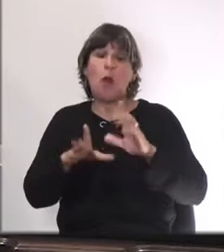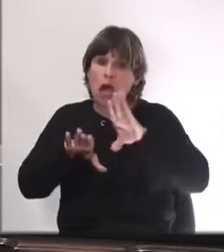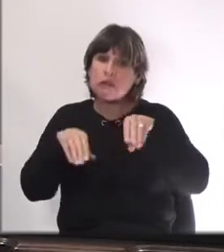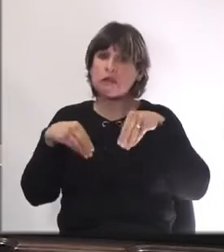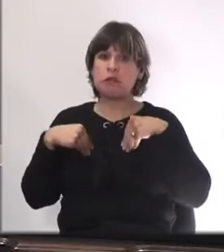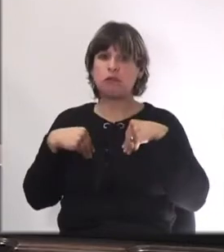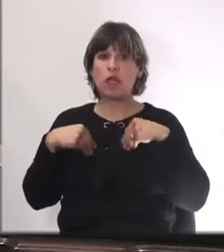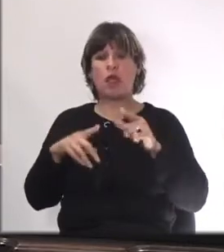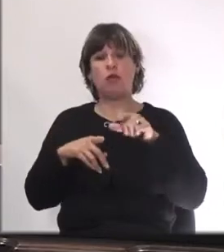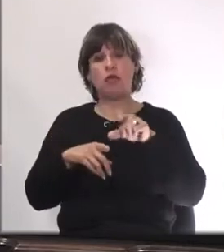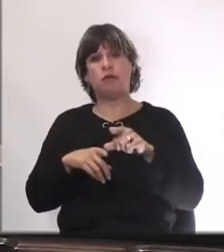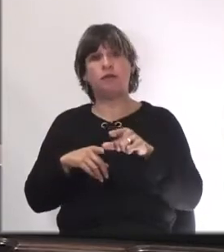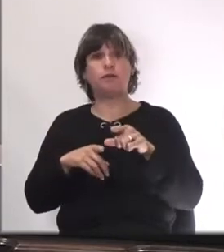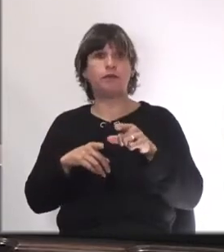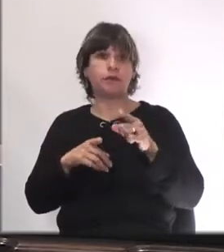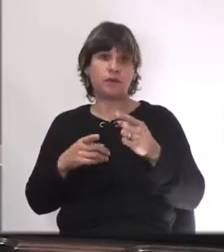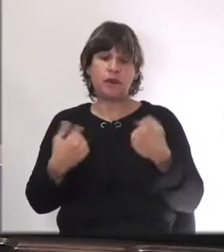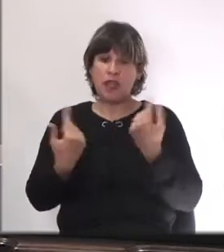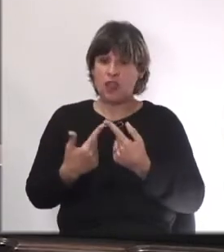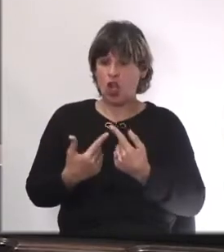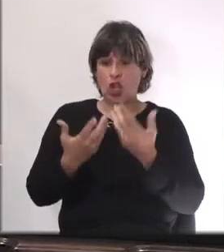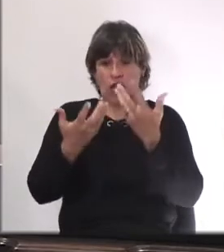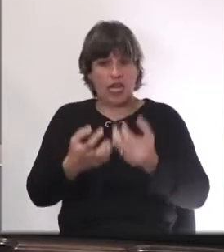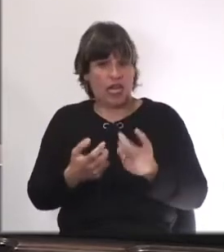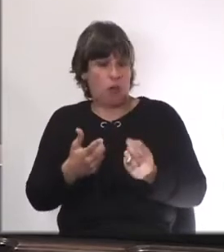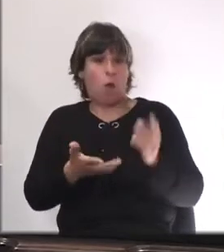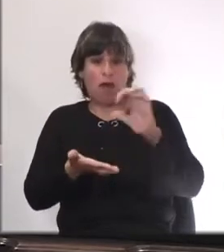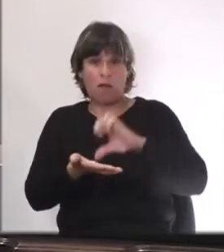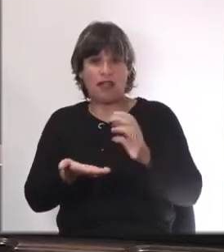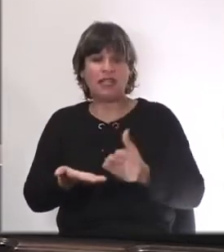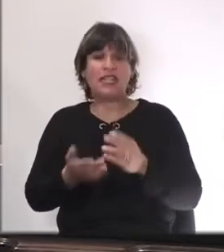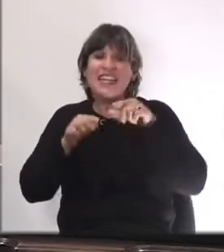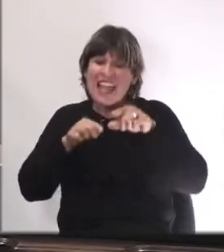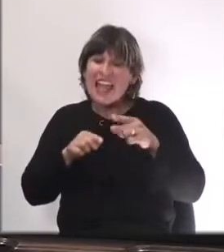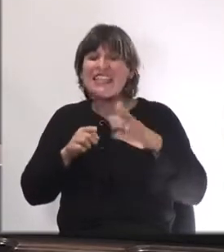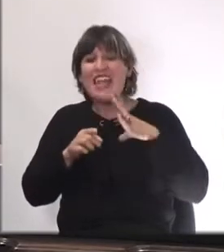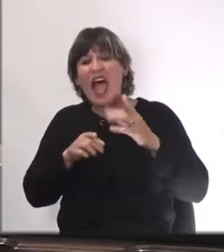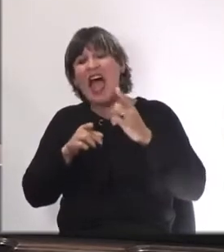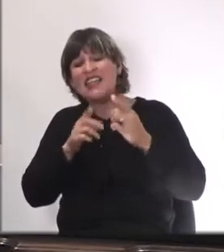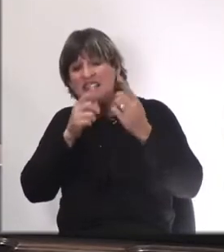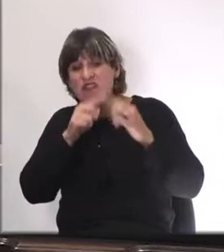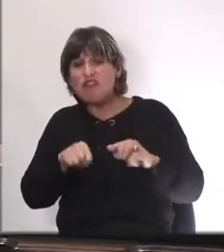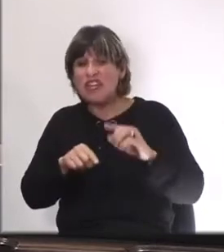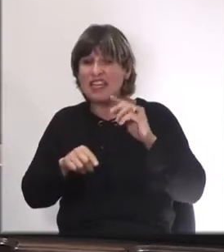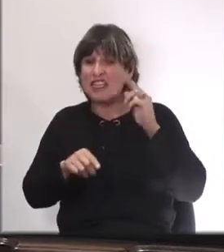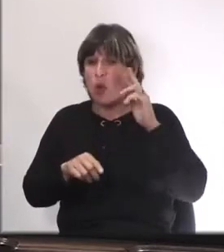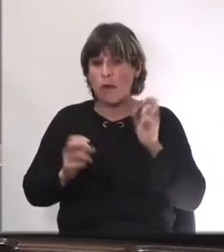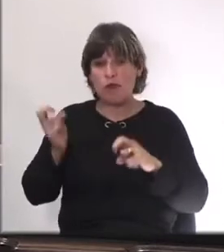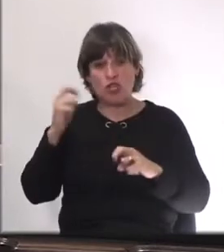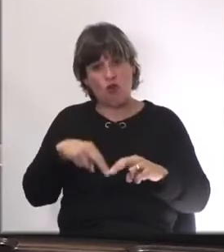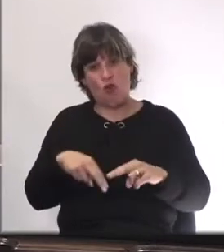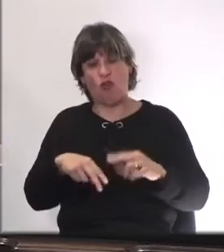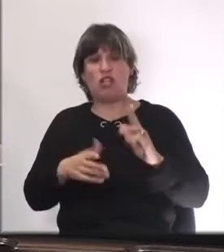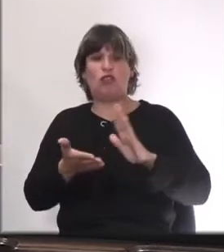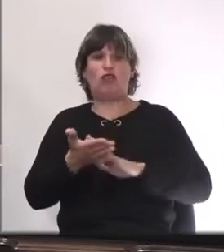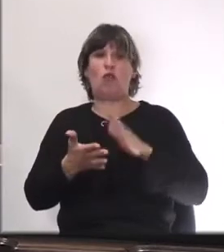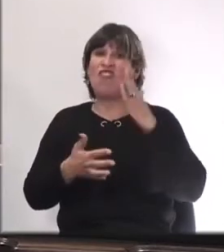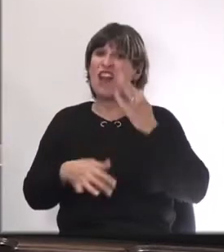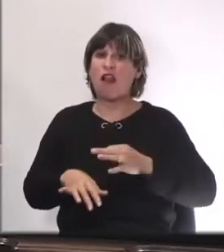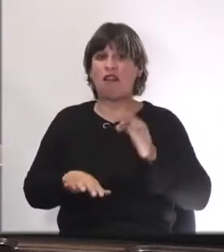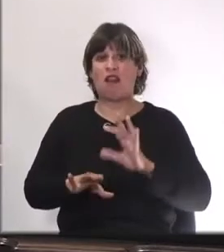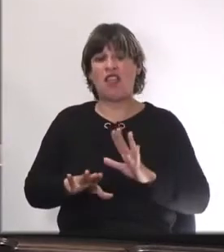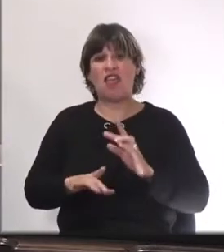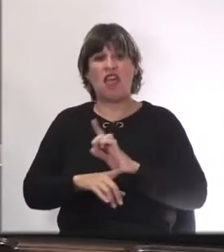aceptable en términos de lo que queremos para el país. Y ahí es donde tenemos diferentes miradas sobre la realidad. Yo creo que ni